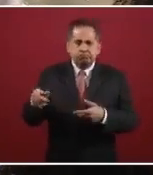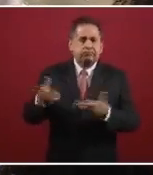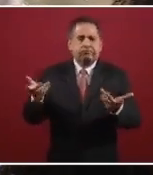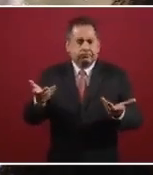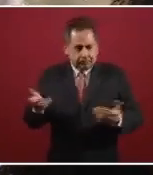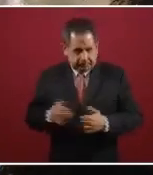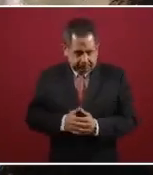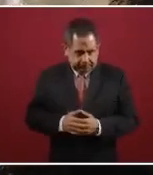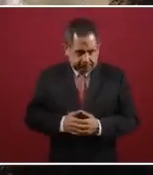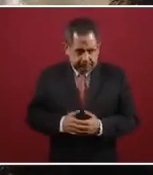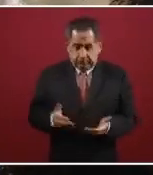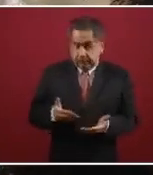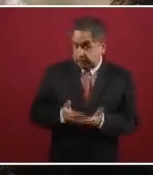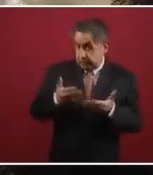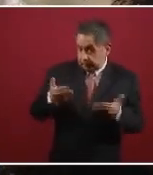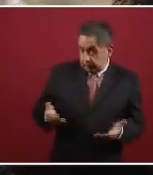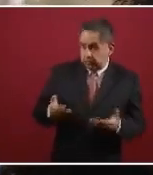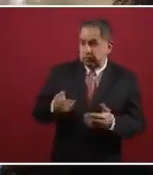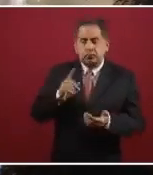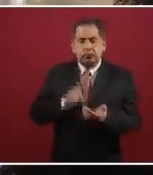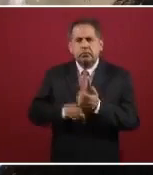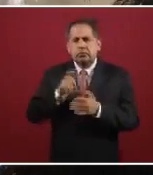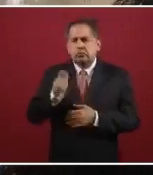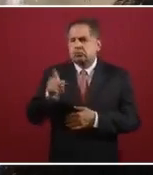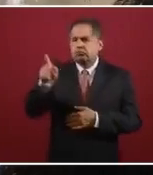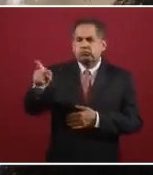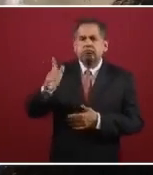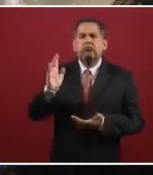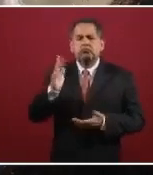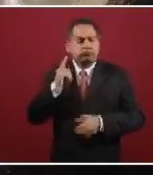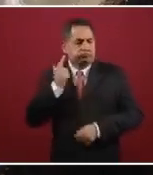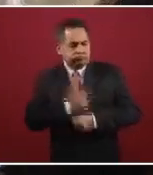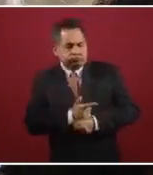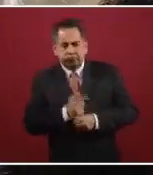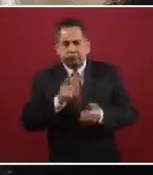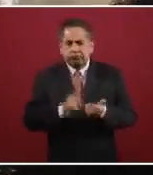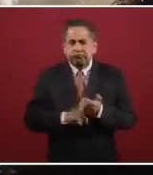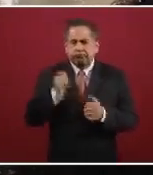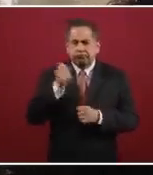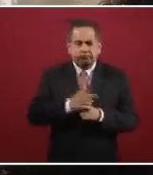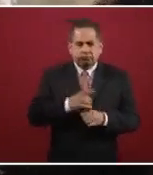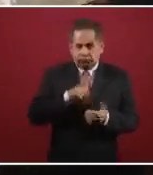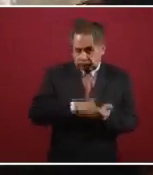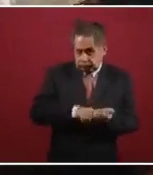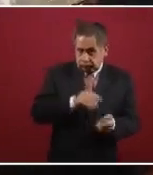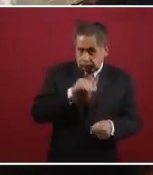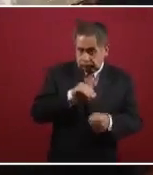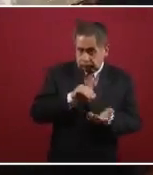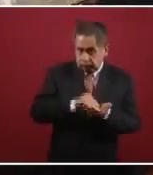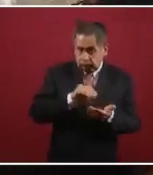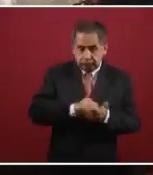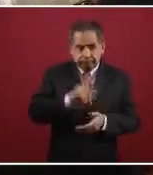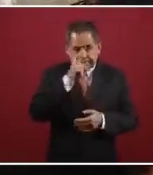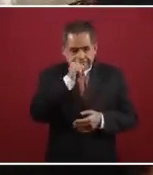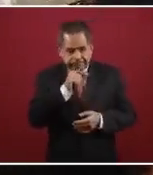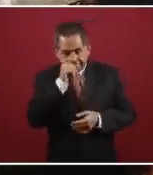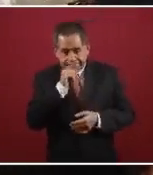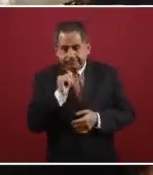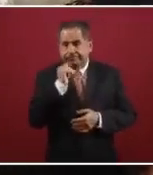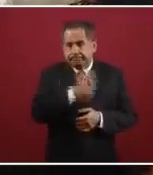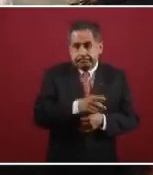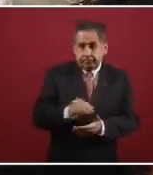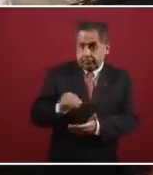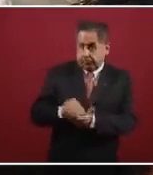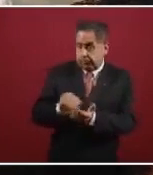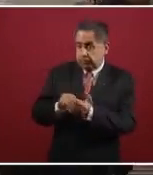es el pronunciamiento que se hace al respecto? ¿Han ustedes identificado alguna falla en donde pudiera todavía señalarse que